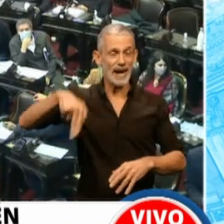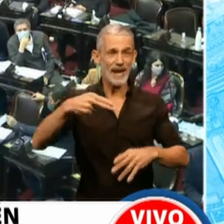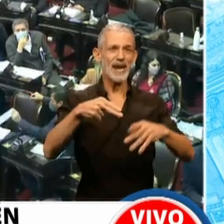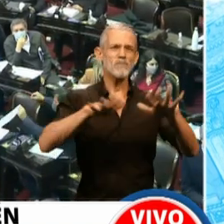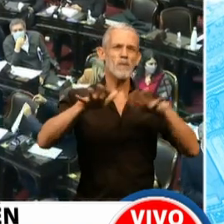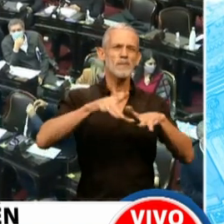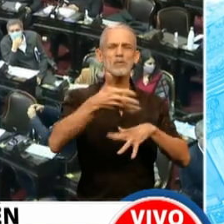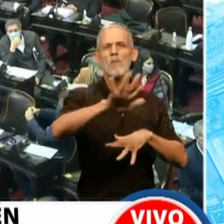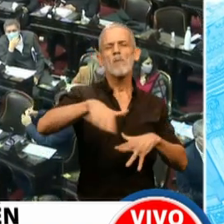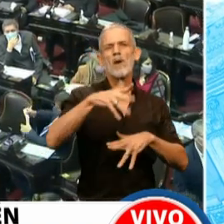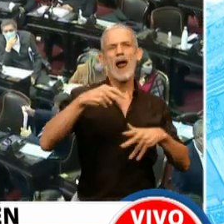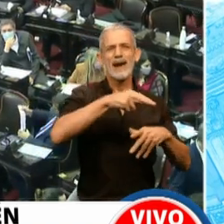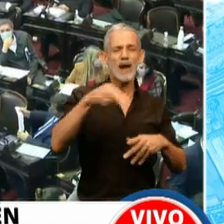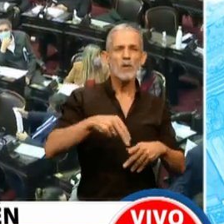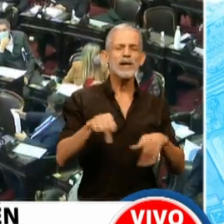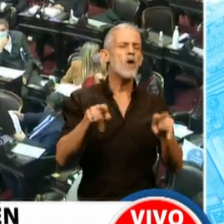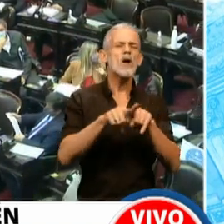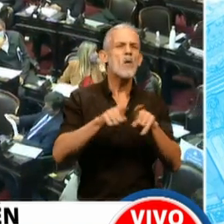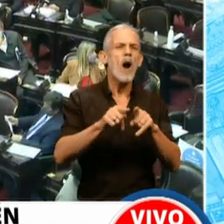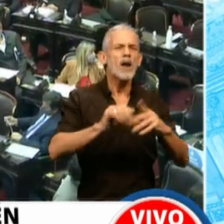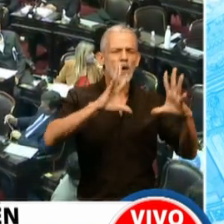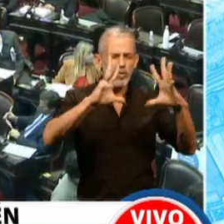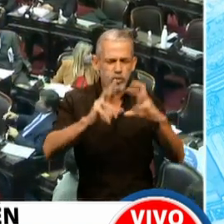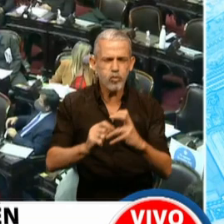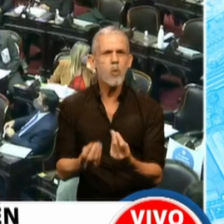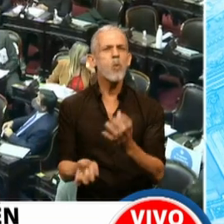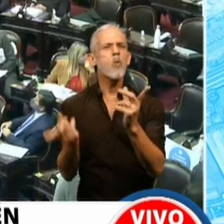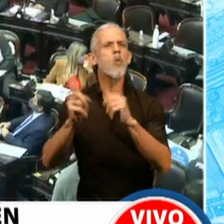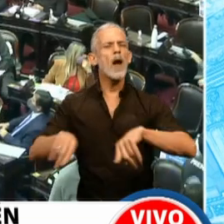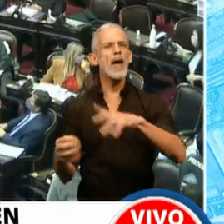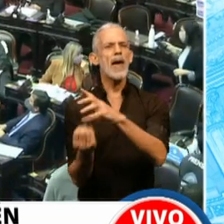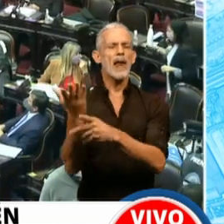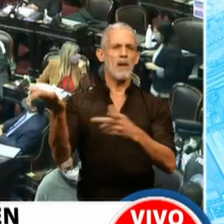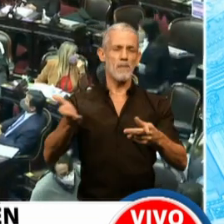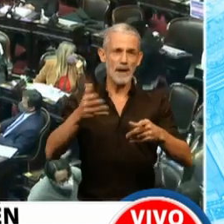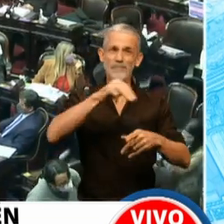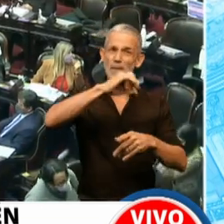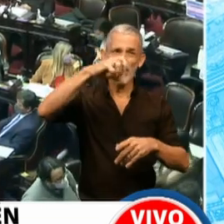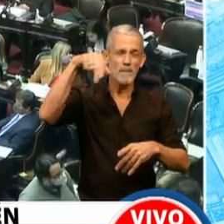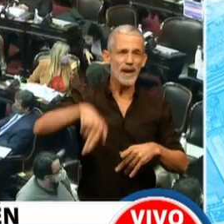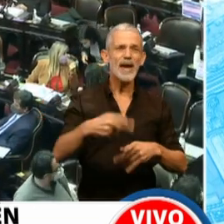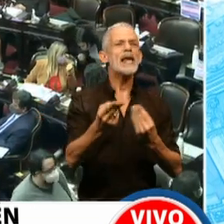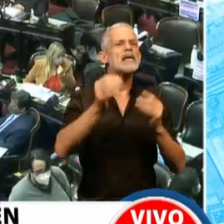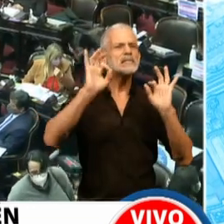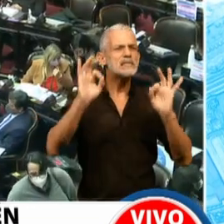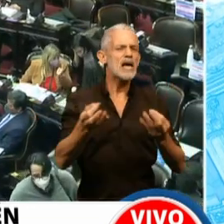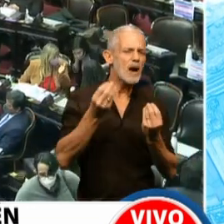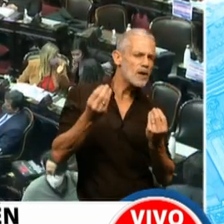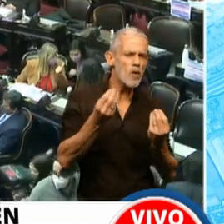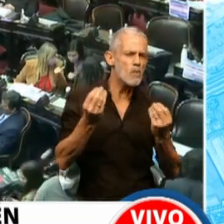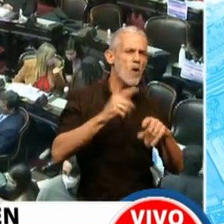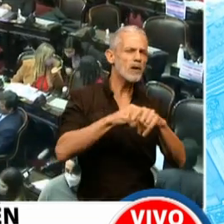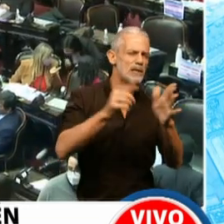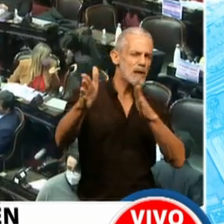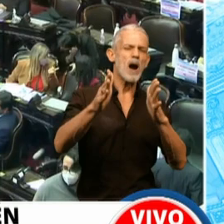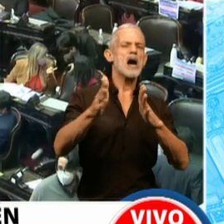es como el ave fénix puede regenerarse el movimiento popular neuquino ha sabido interpretar los signos de los tiempos